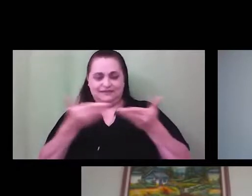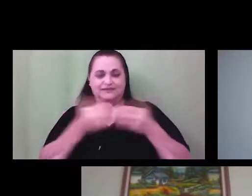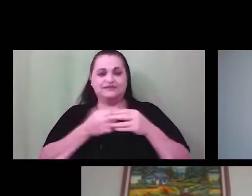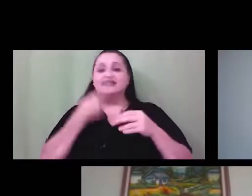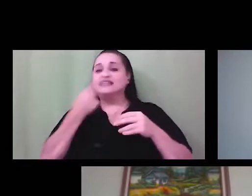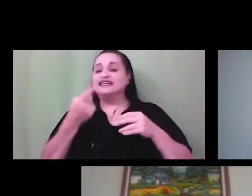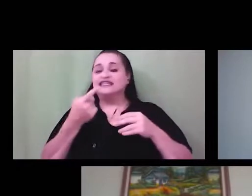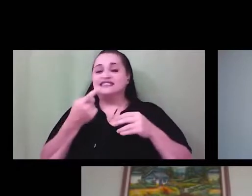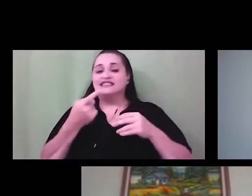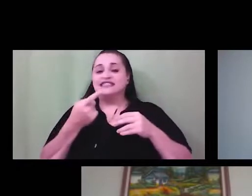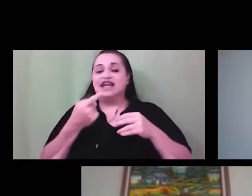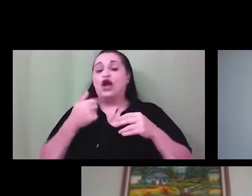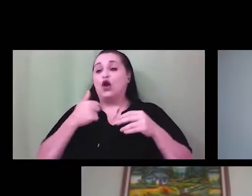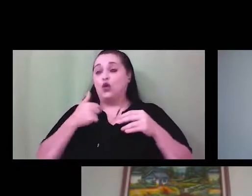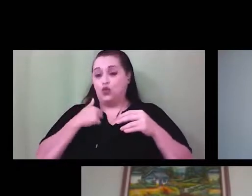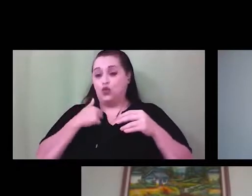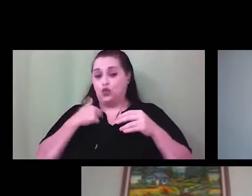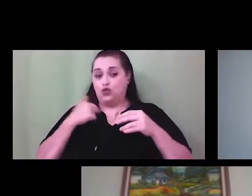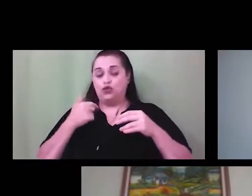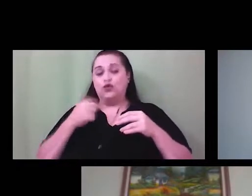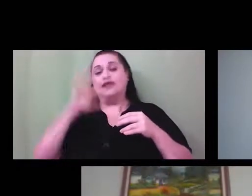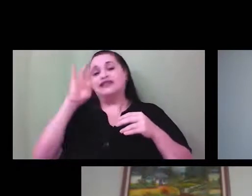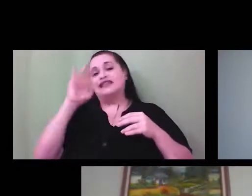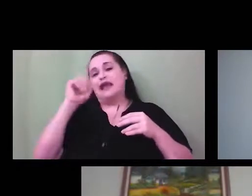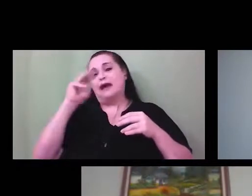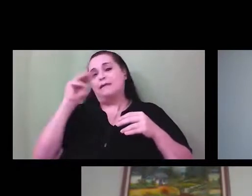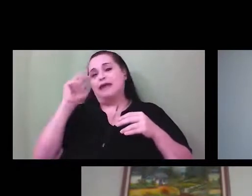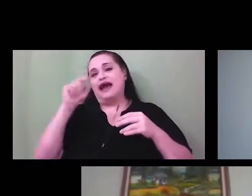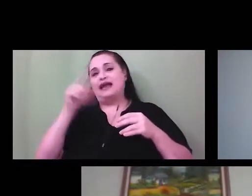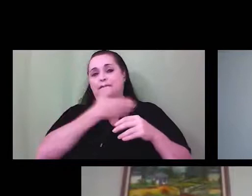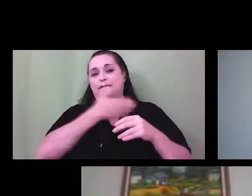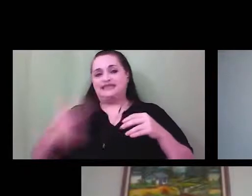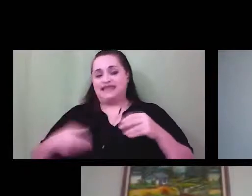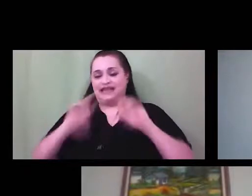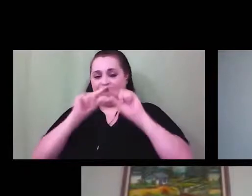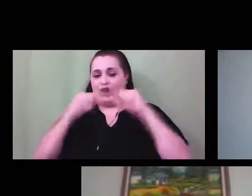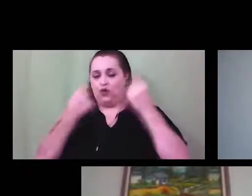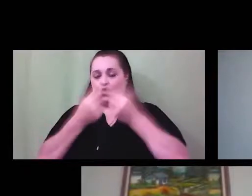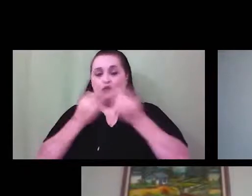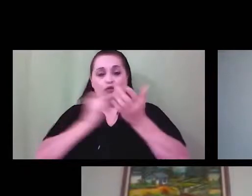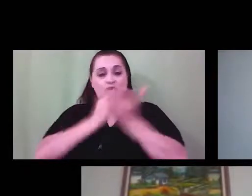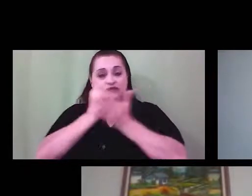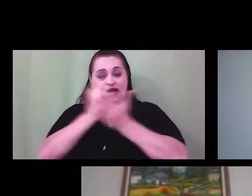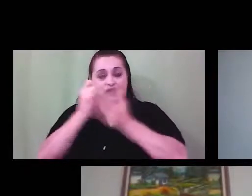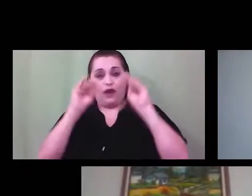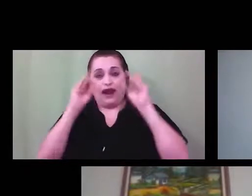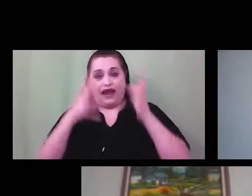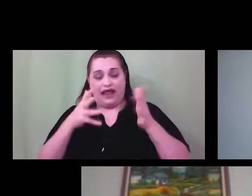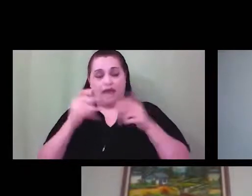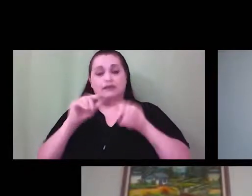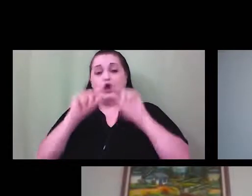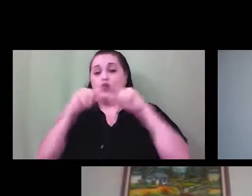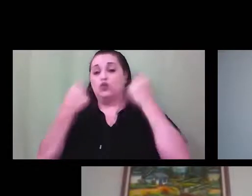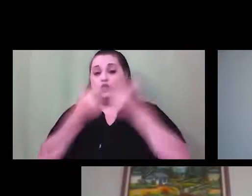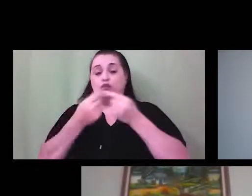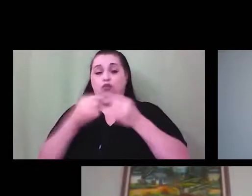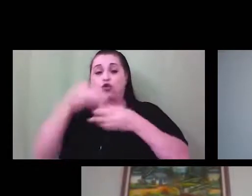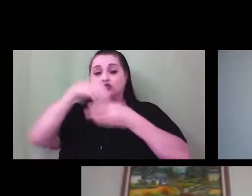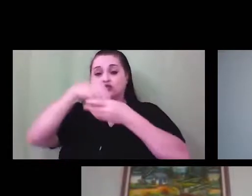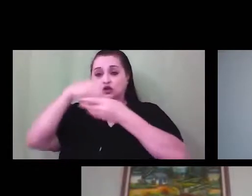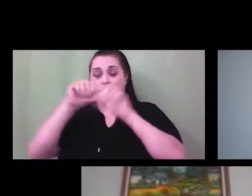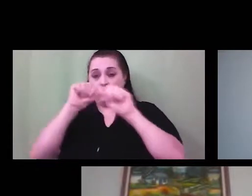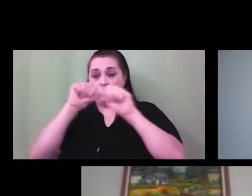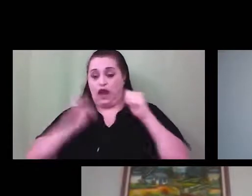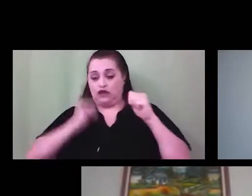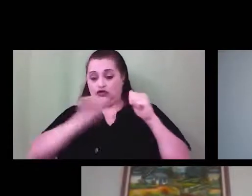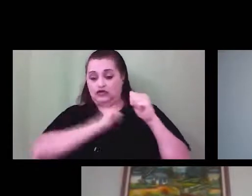Dice uno, se reporta Tamara Quiroz Guzmán, presidenta del Grupo de Investigación y Academia del Grupo Constituyente de Asociados de